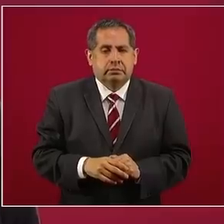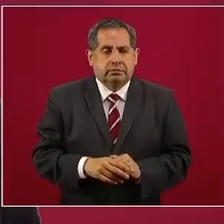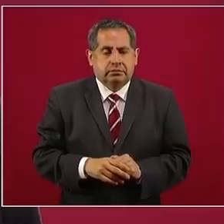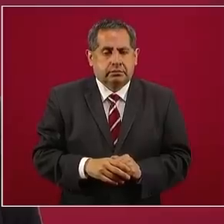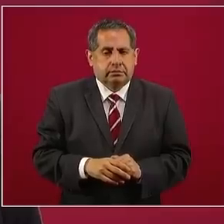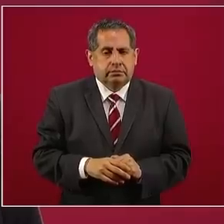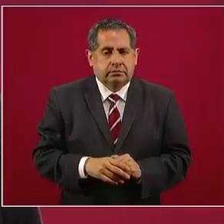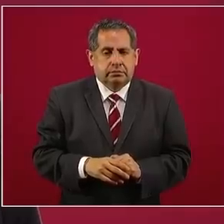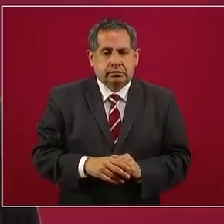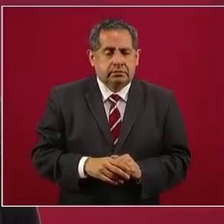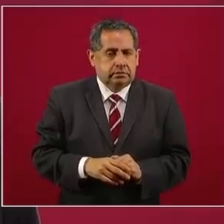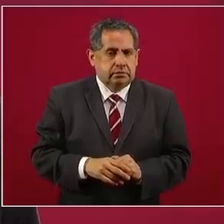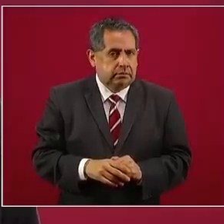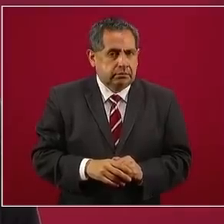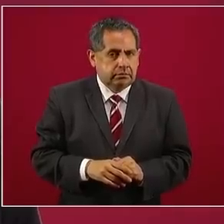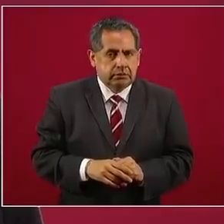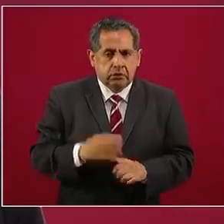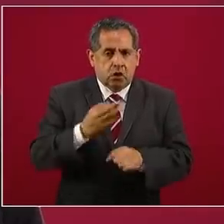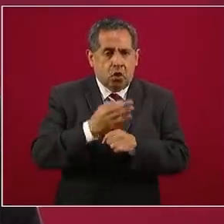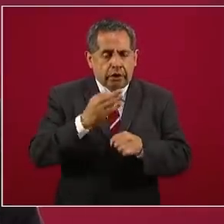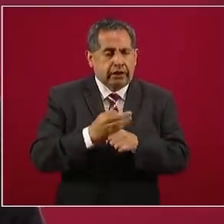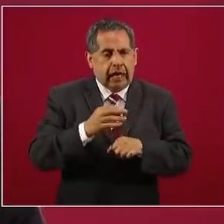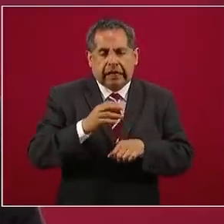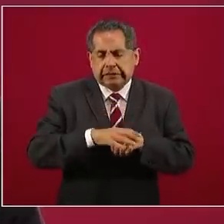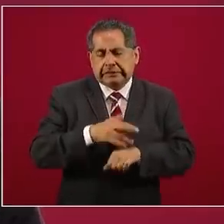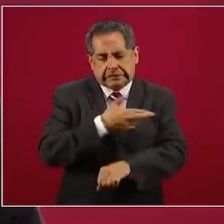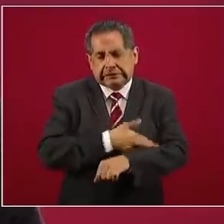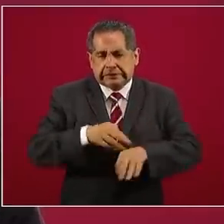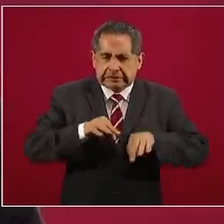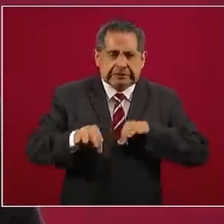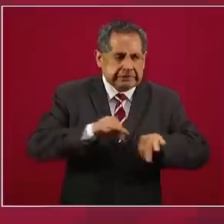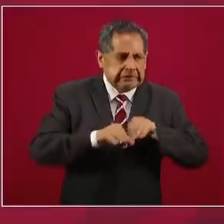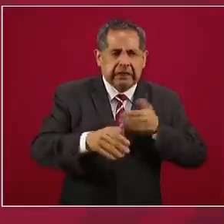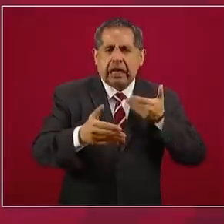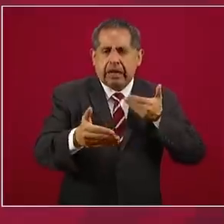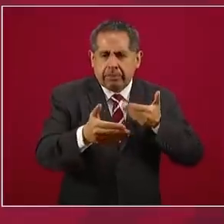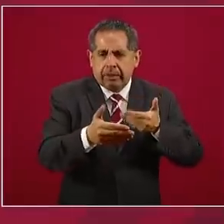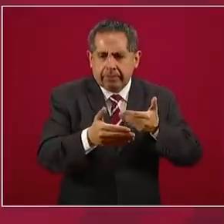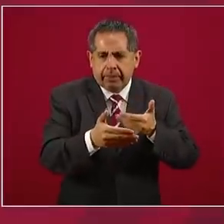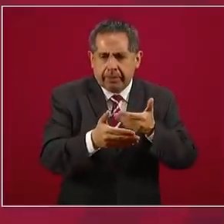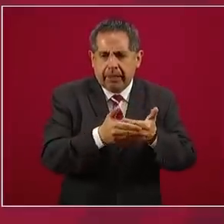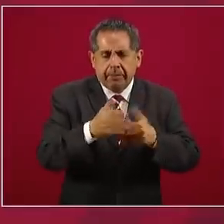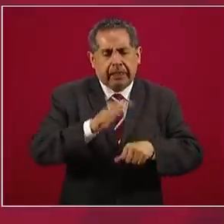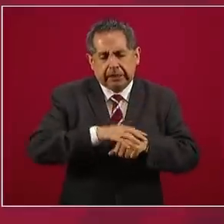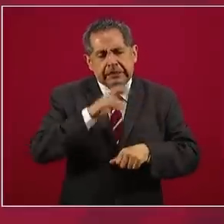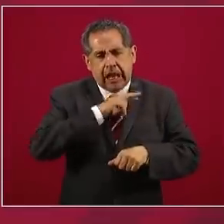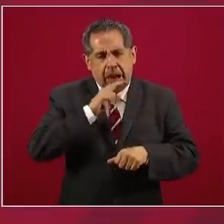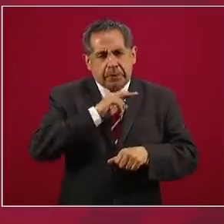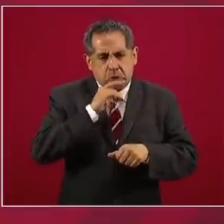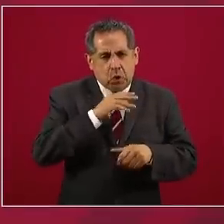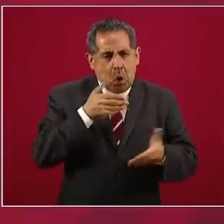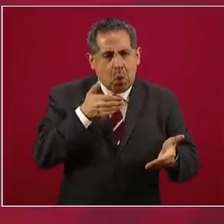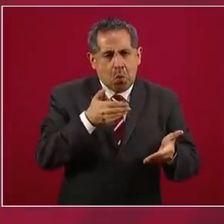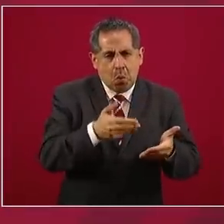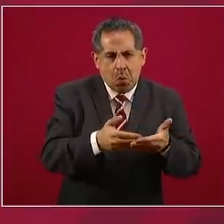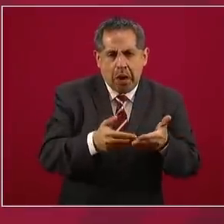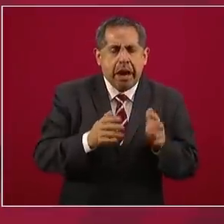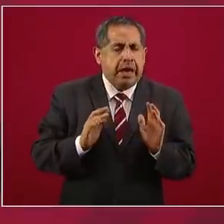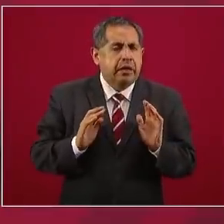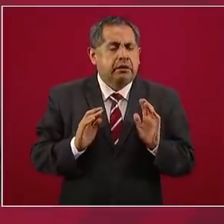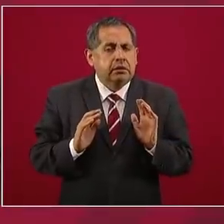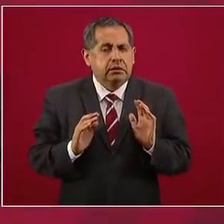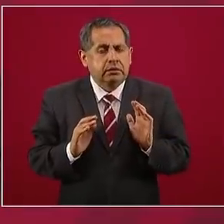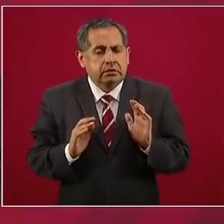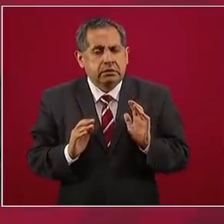Se están acortando los procesos, se está